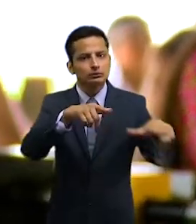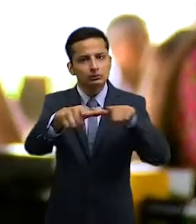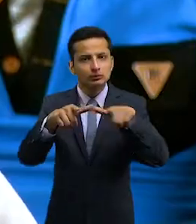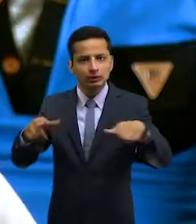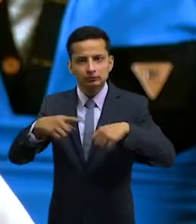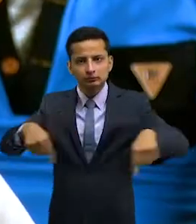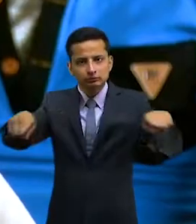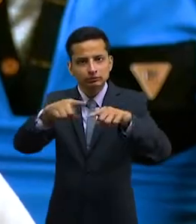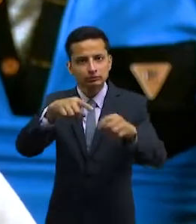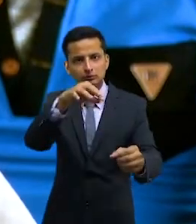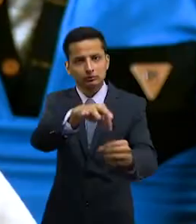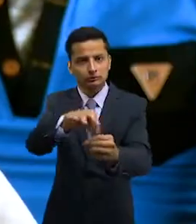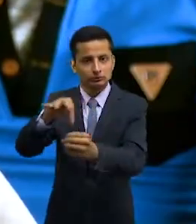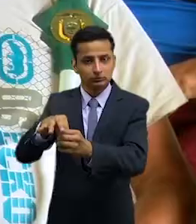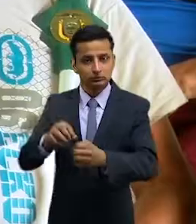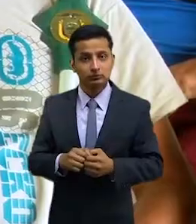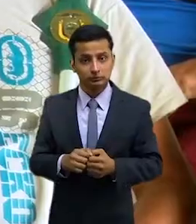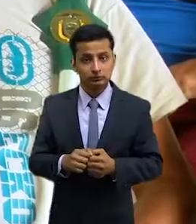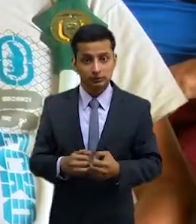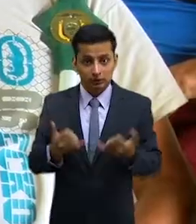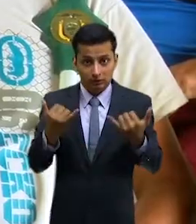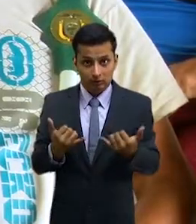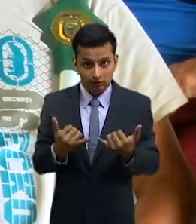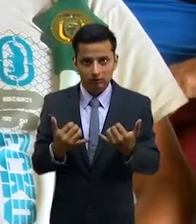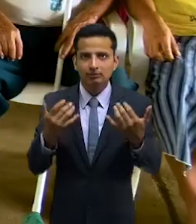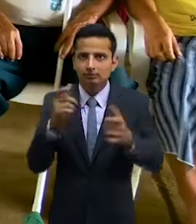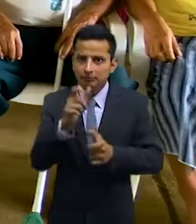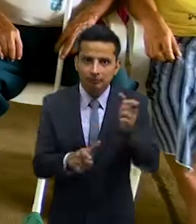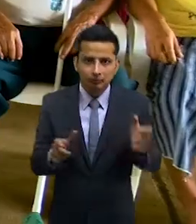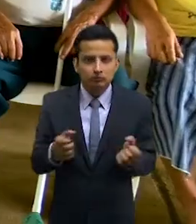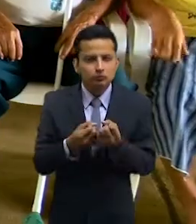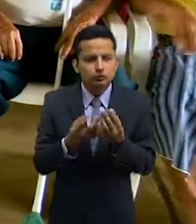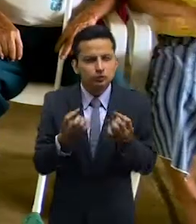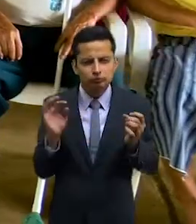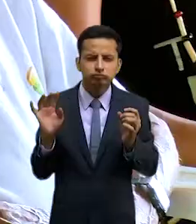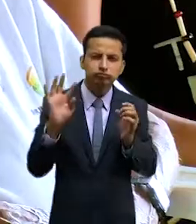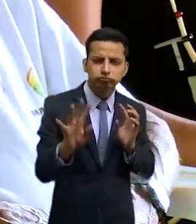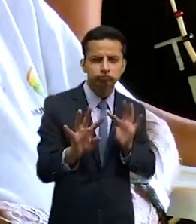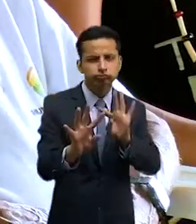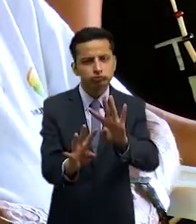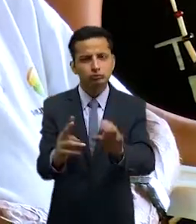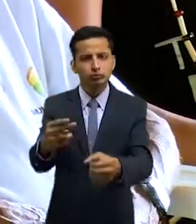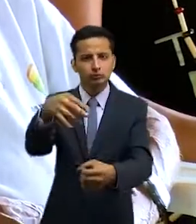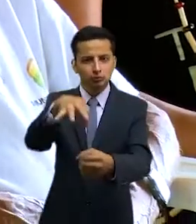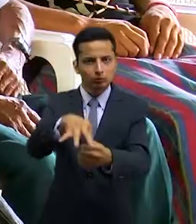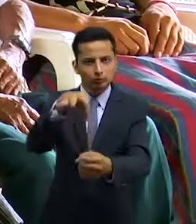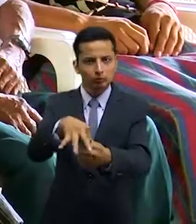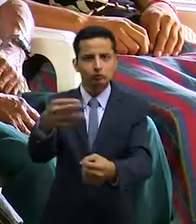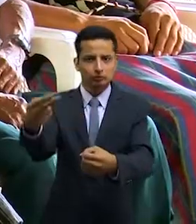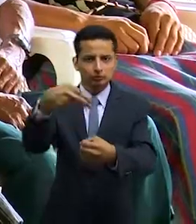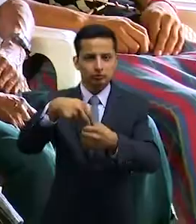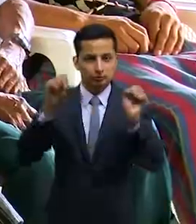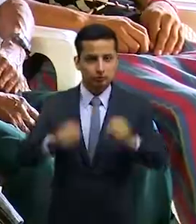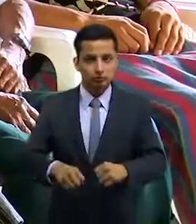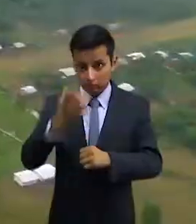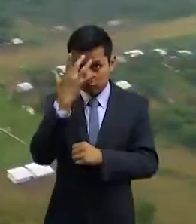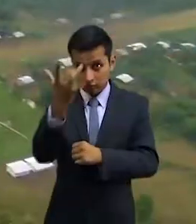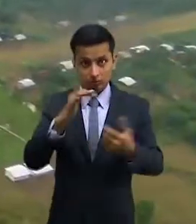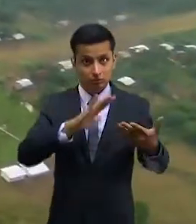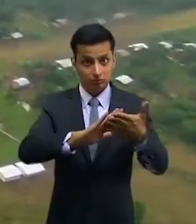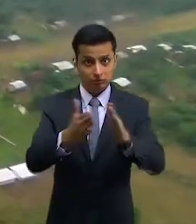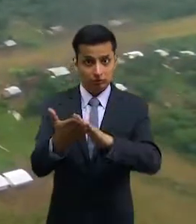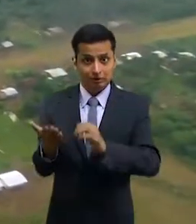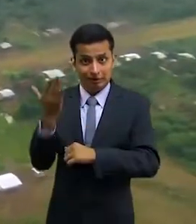recintos electorales en la parroquia y afirmó que con esta acción más personas podrán ejercer su derecho al voto, puesto que antes